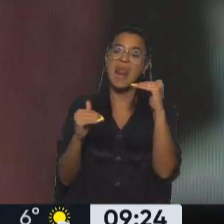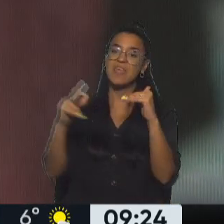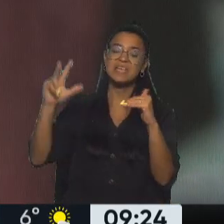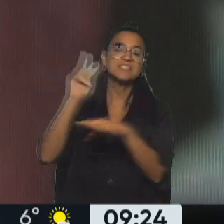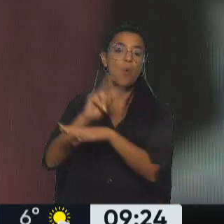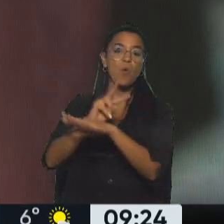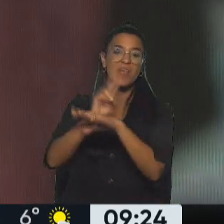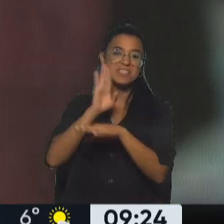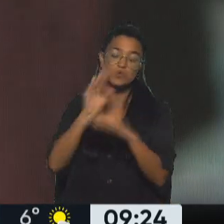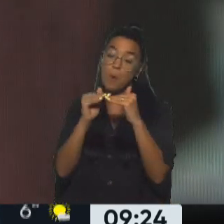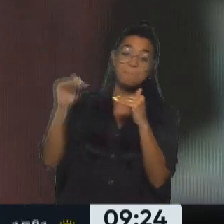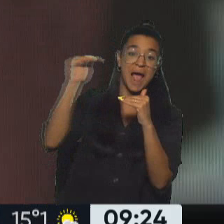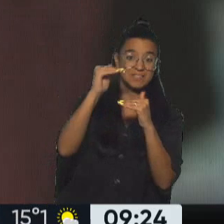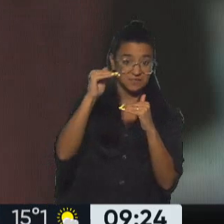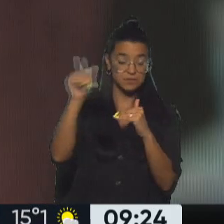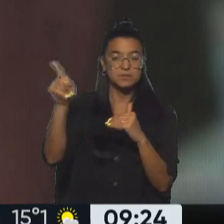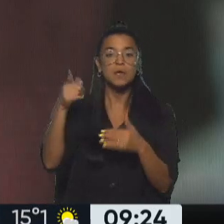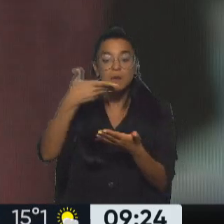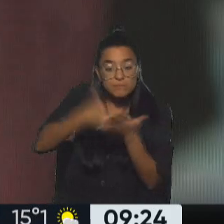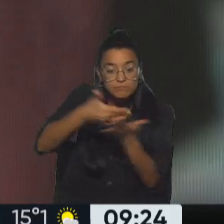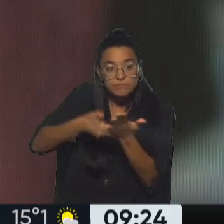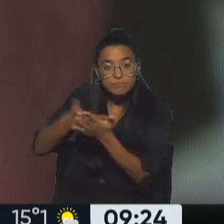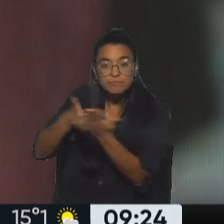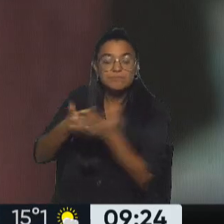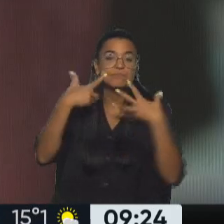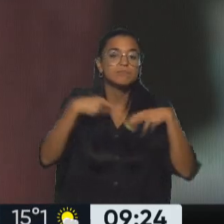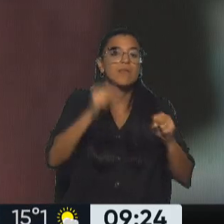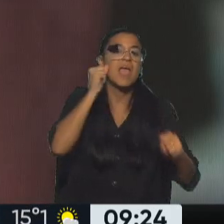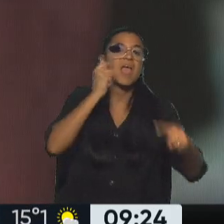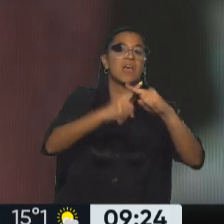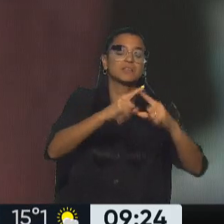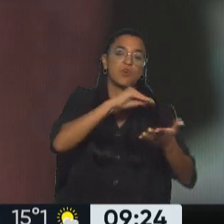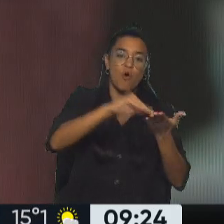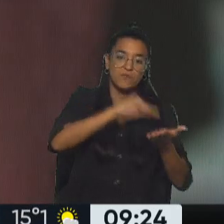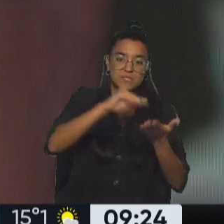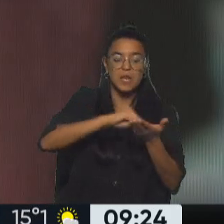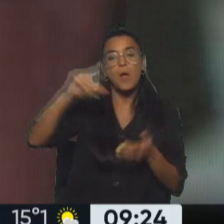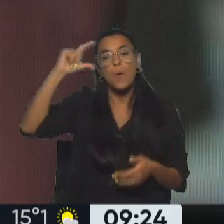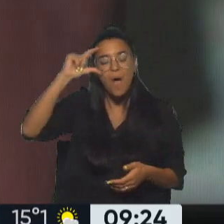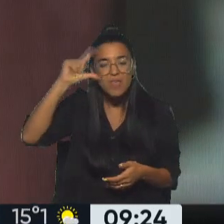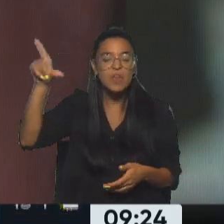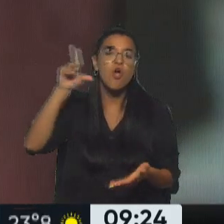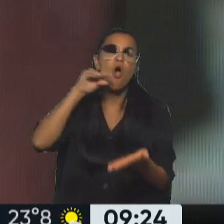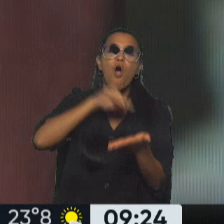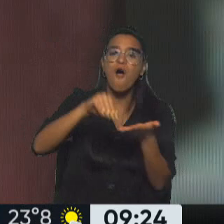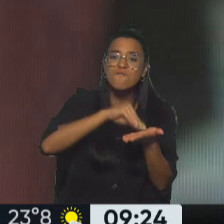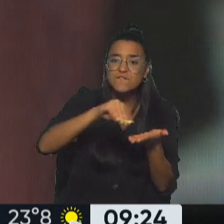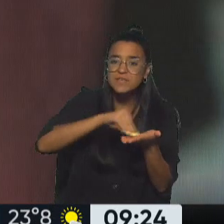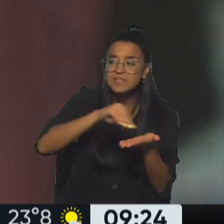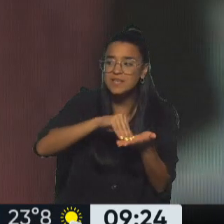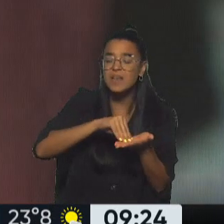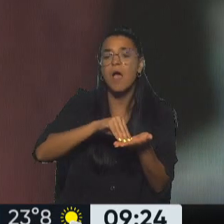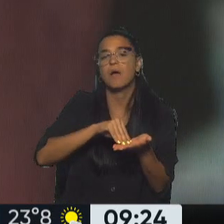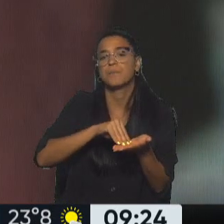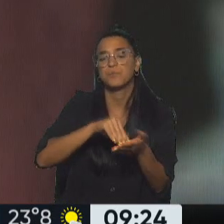de Estados Unidos estos documentos fueron hallados en una ex oficina de Joe biden una oficina que ocupó Durante